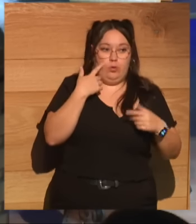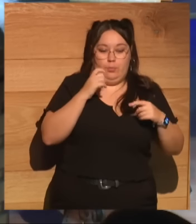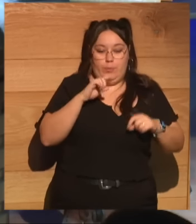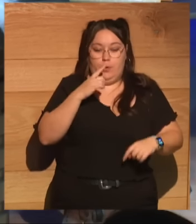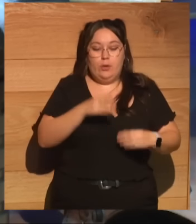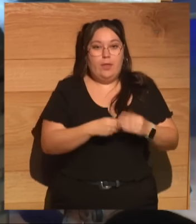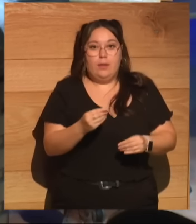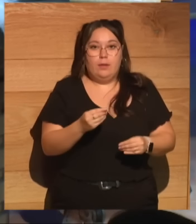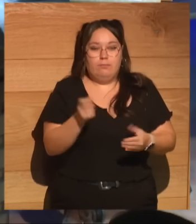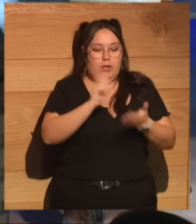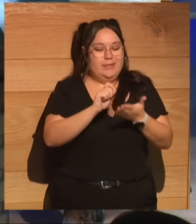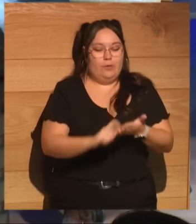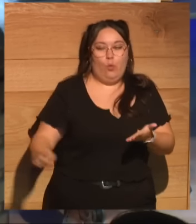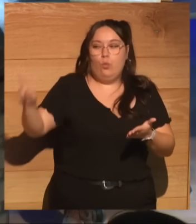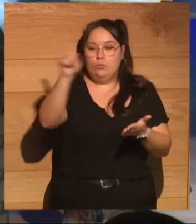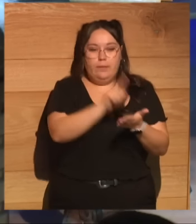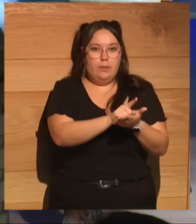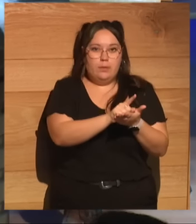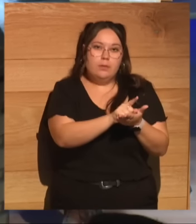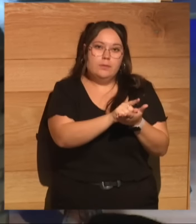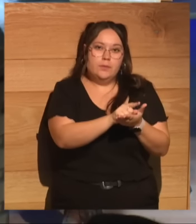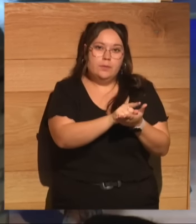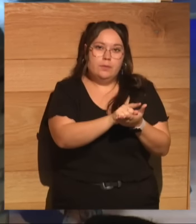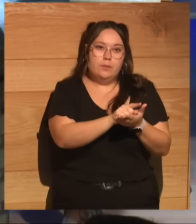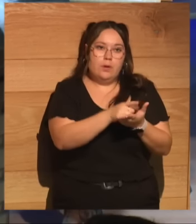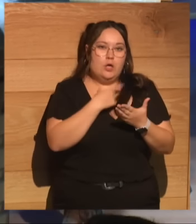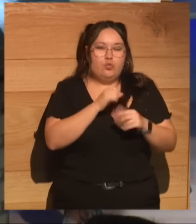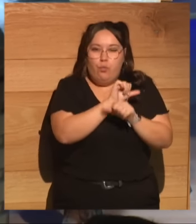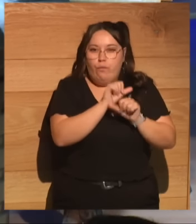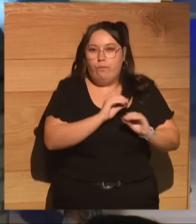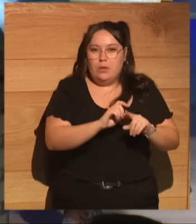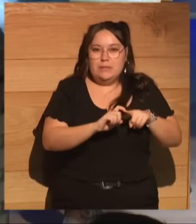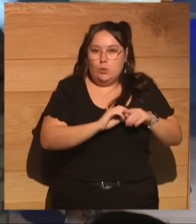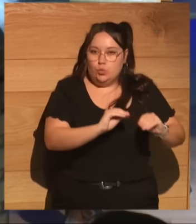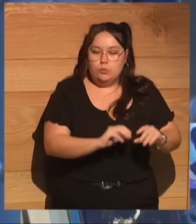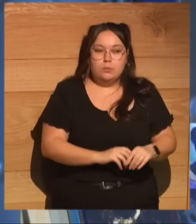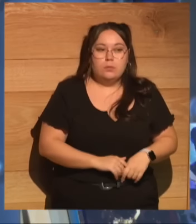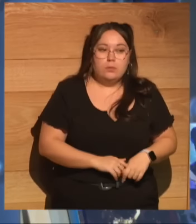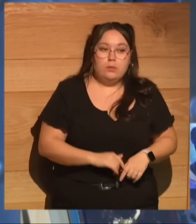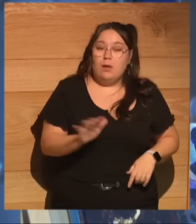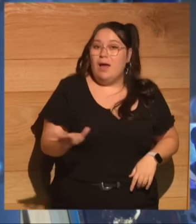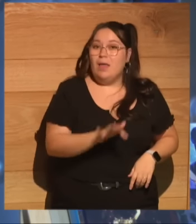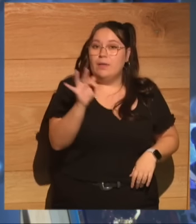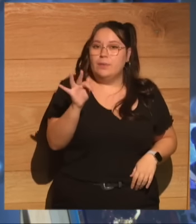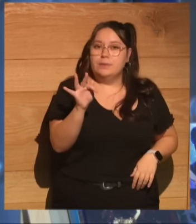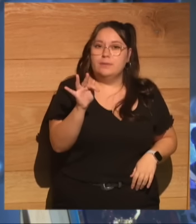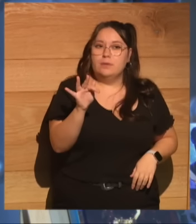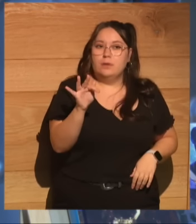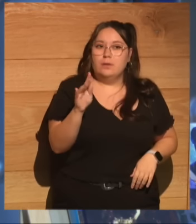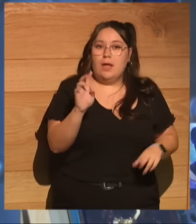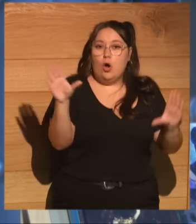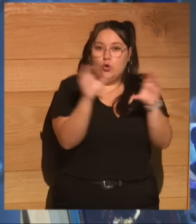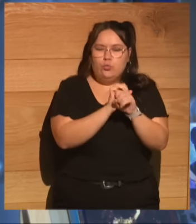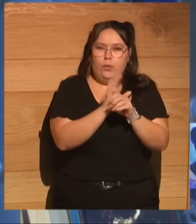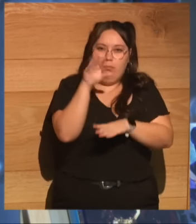es reescribir a su gusto y a su manera. Sí, además sin renunciar a la oscuridad,